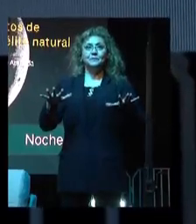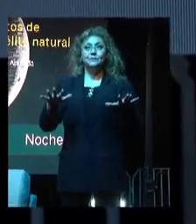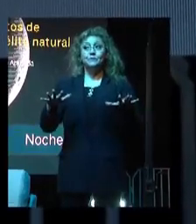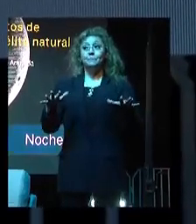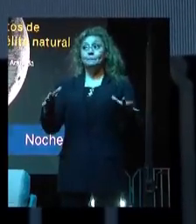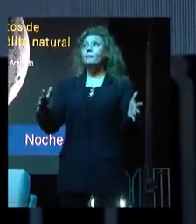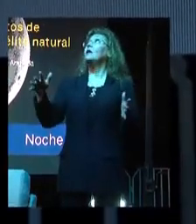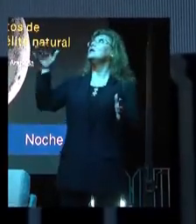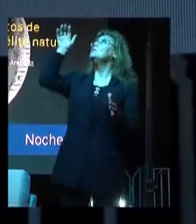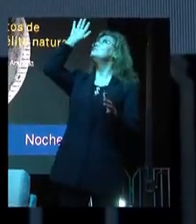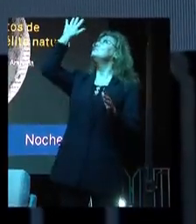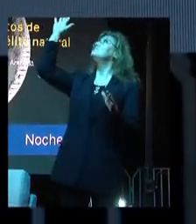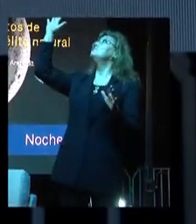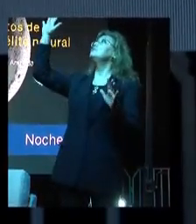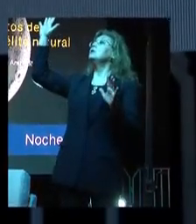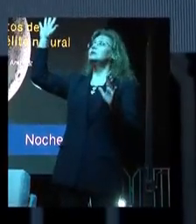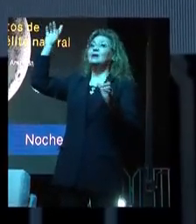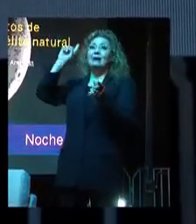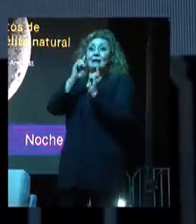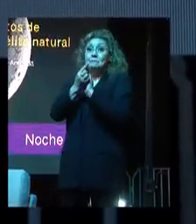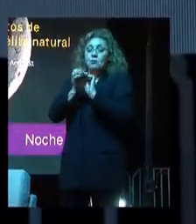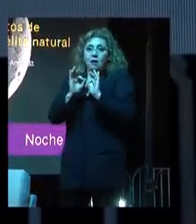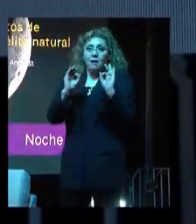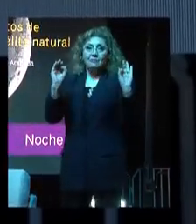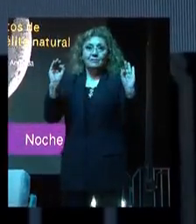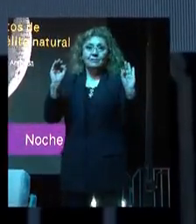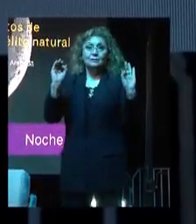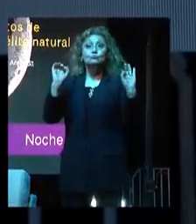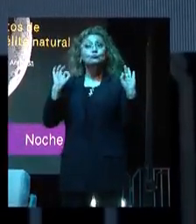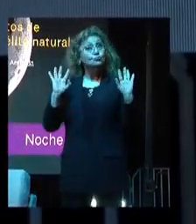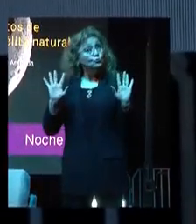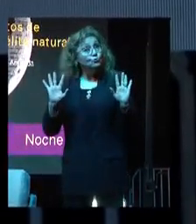Y el cielo no presenta ningún cambio, salvo